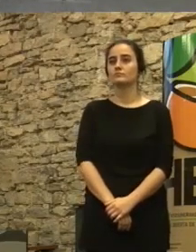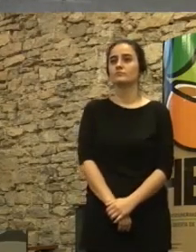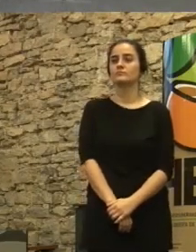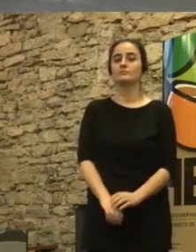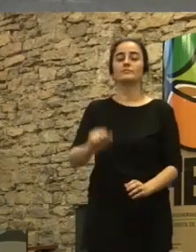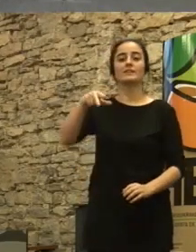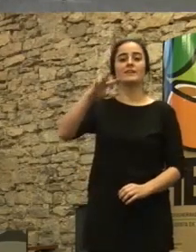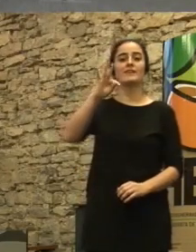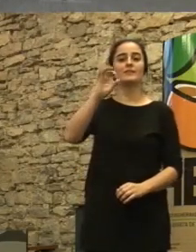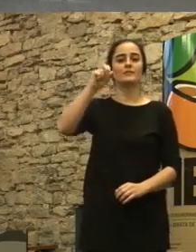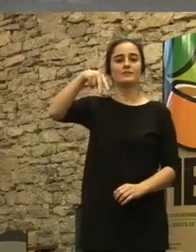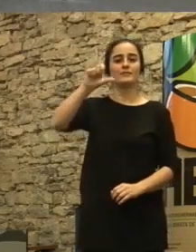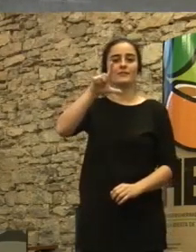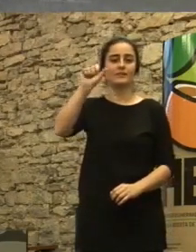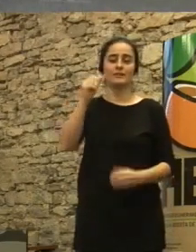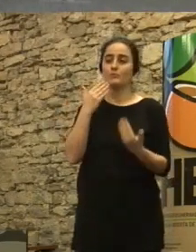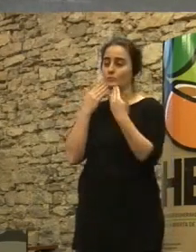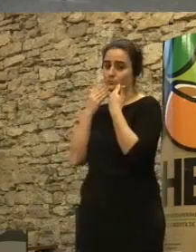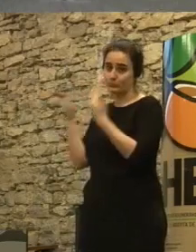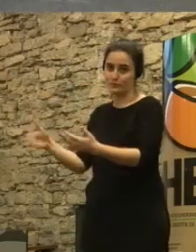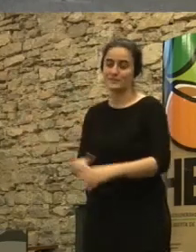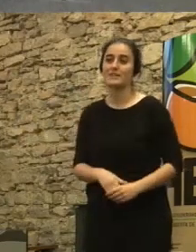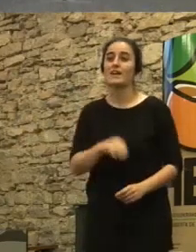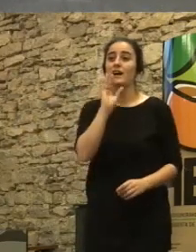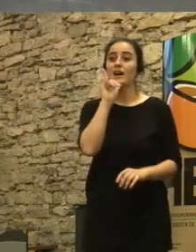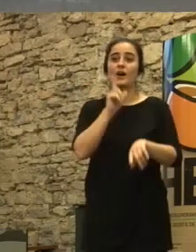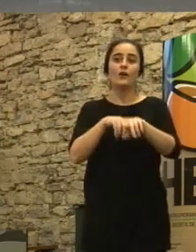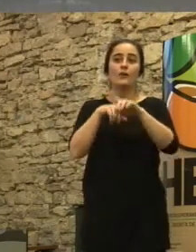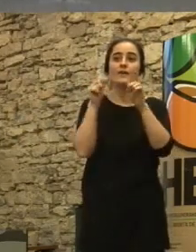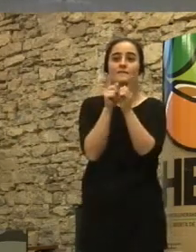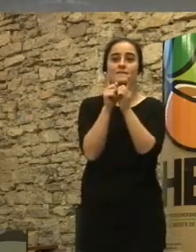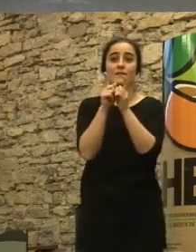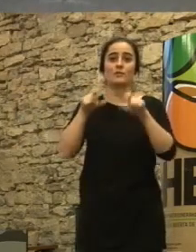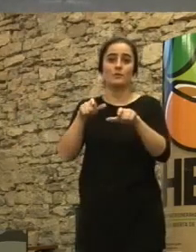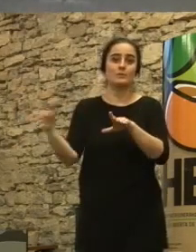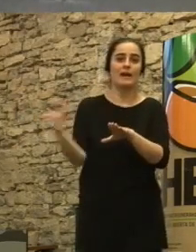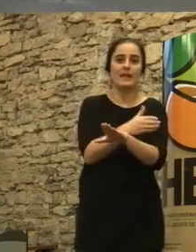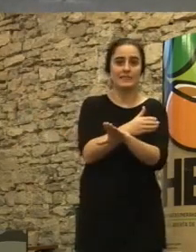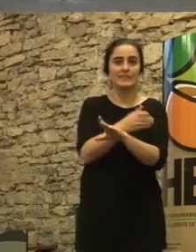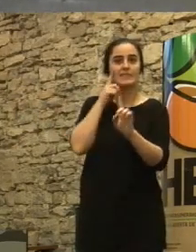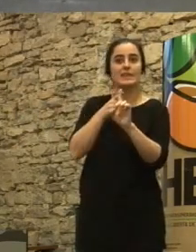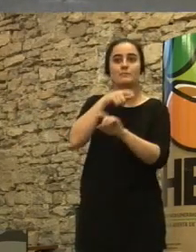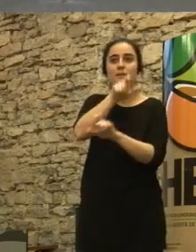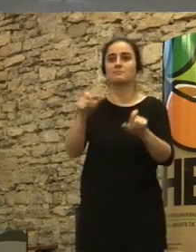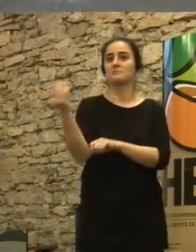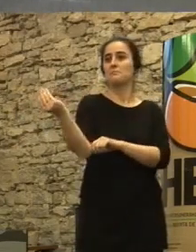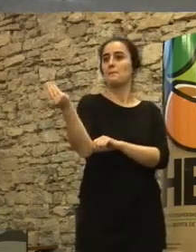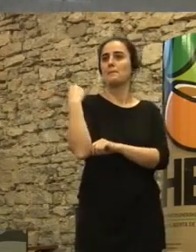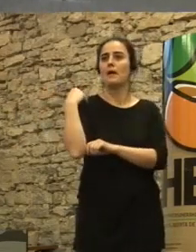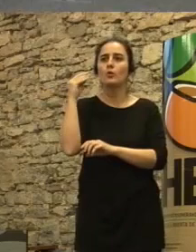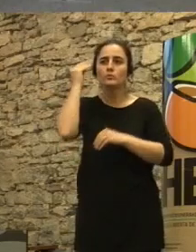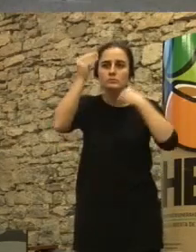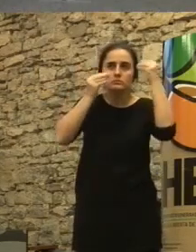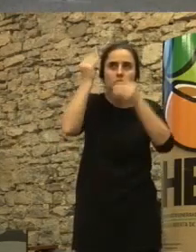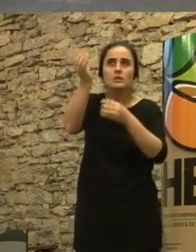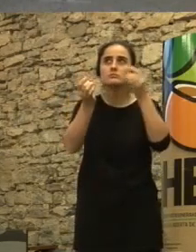Antonella, muchísimas gracias. Ahora tenemos un ratito antes del descanso para que todas las preguntas que os han ido atravesando